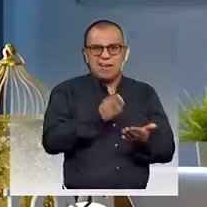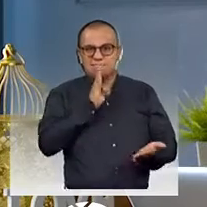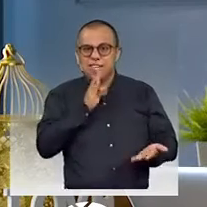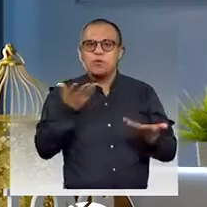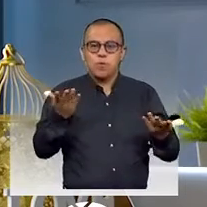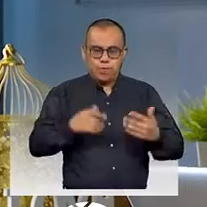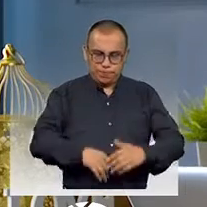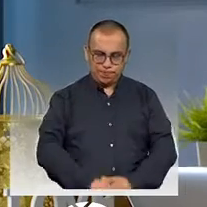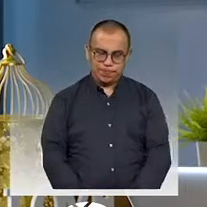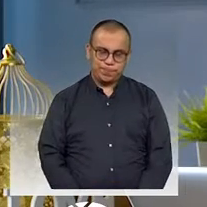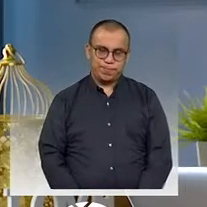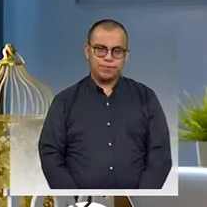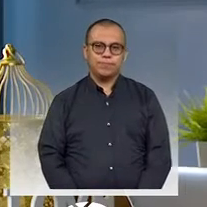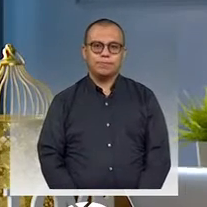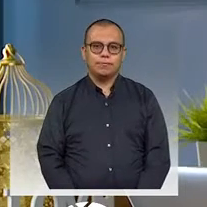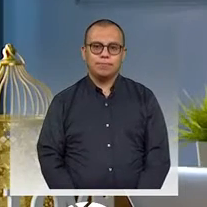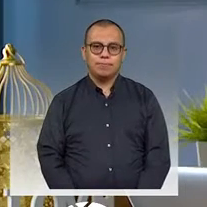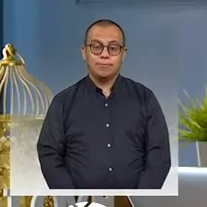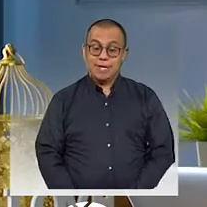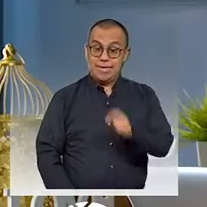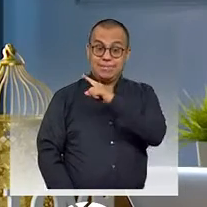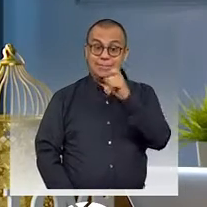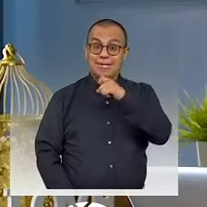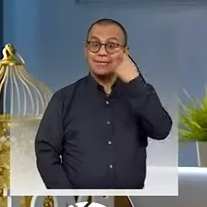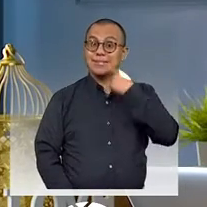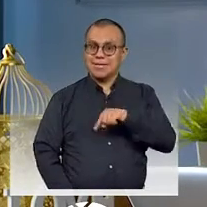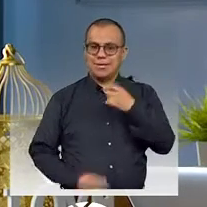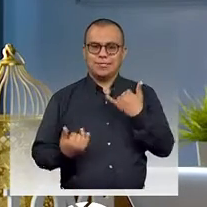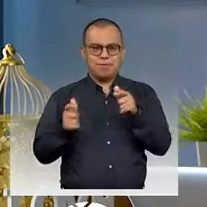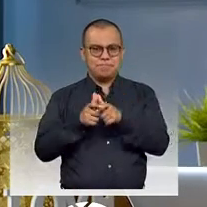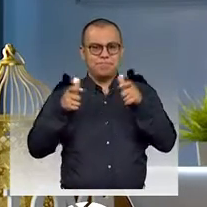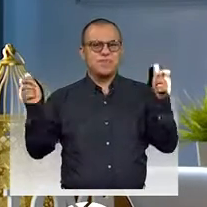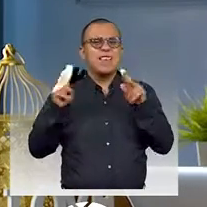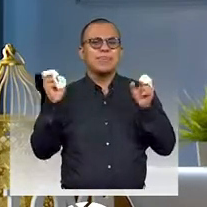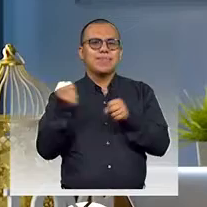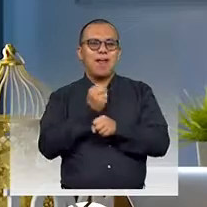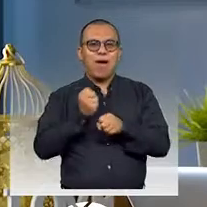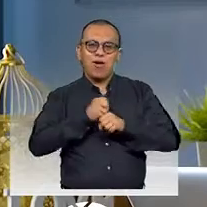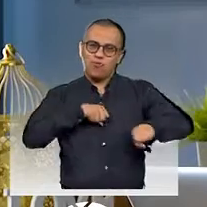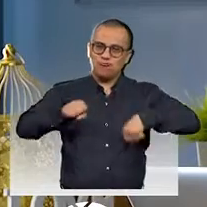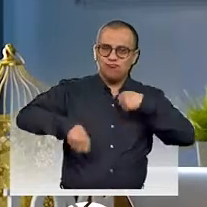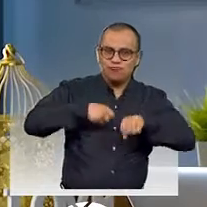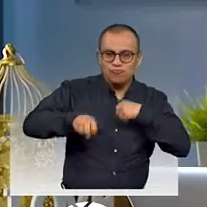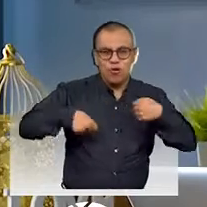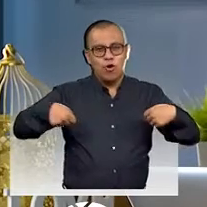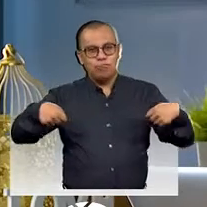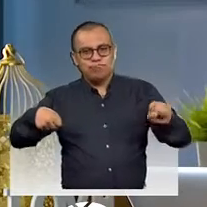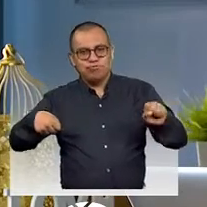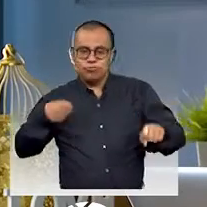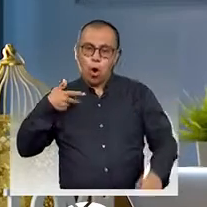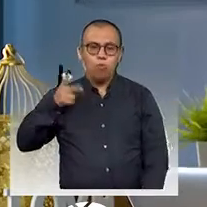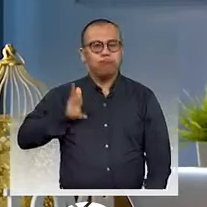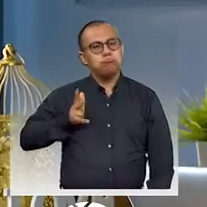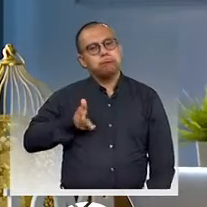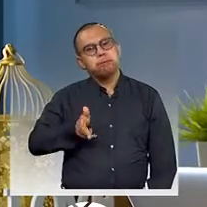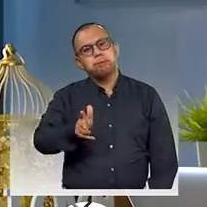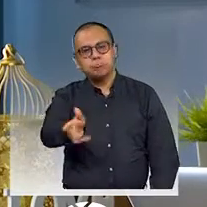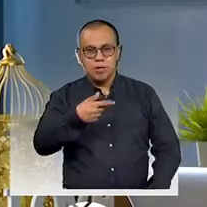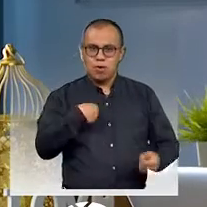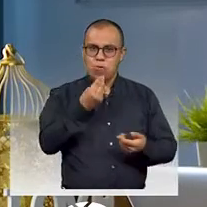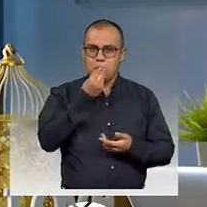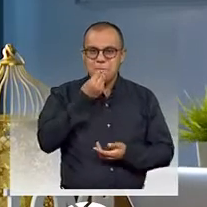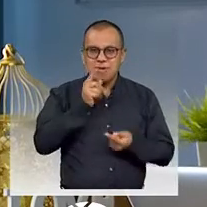Y una de las actividades que ha crecido en estos 100 días de emergencia es la de los domiciliarios. Aquellas personas que en bicicleta o a pie distribuyen